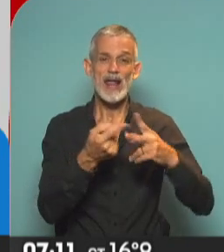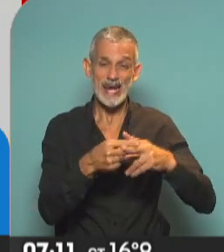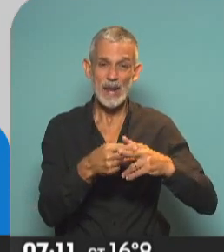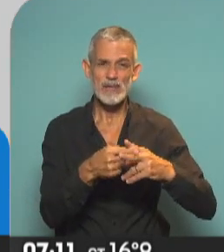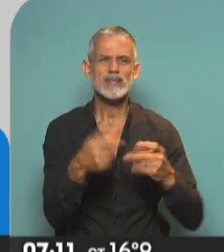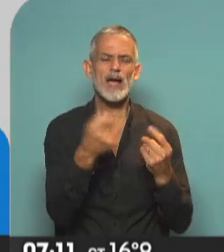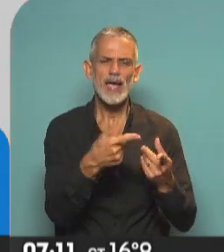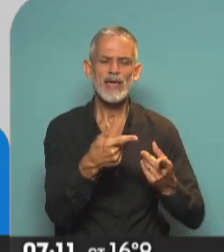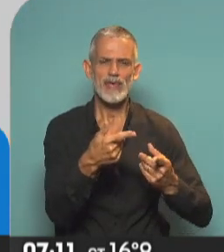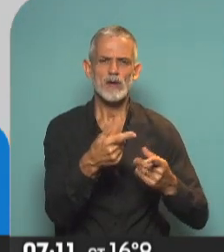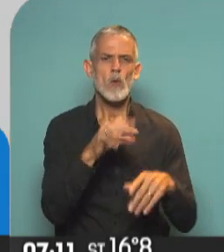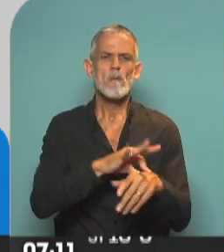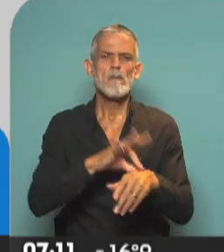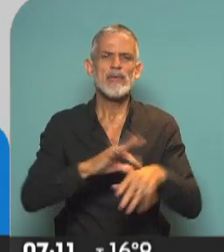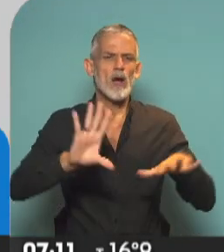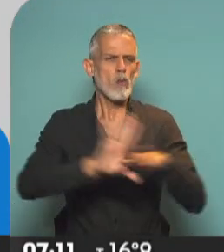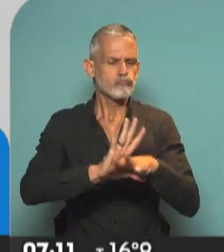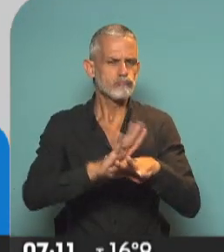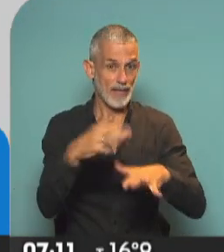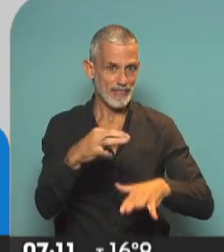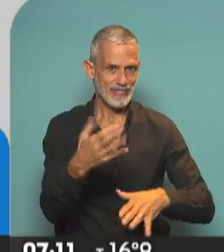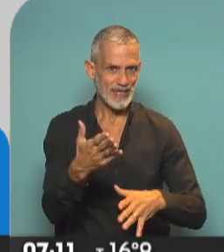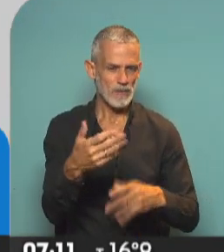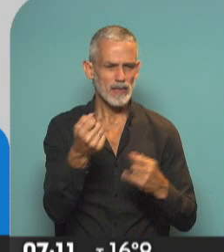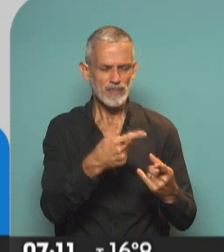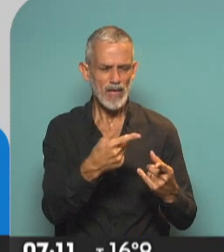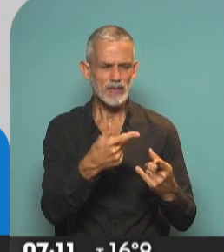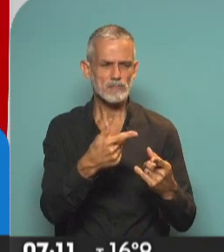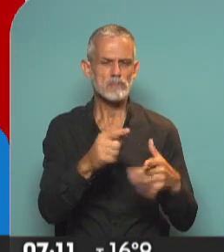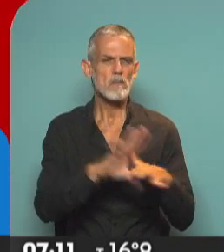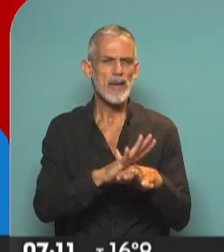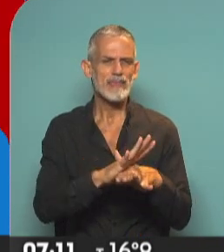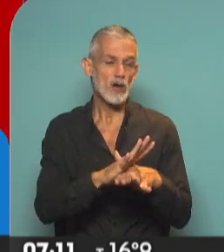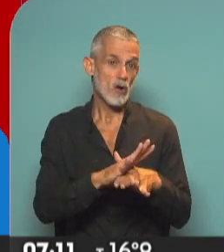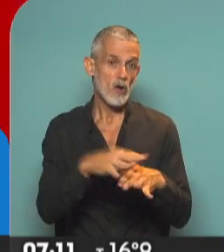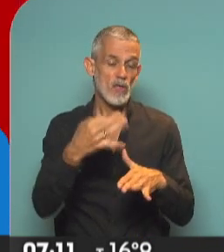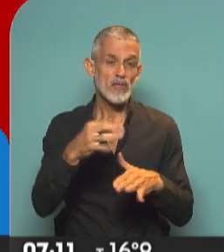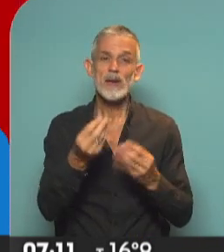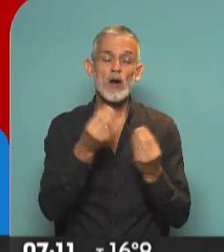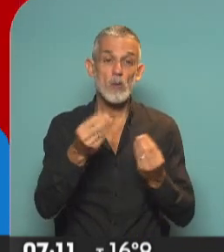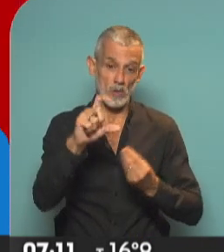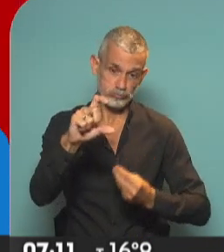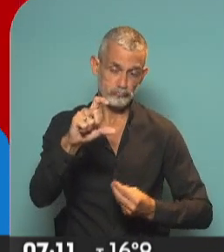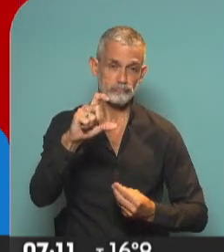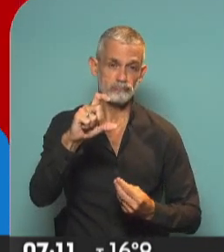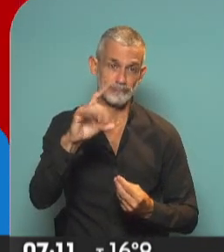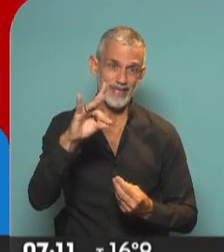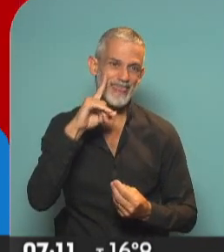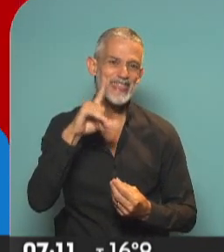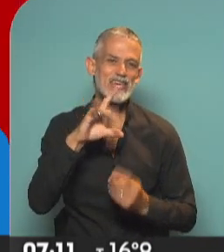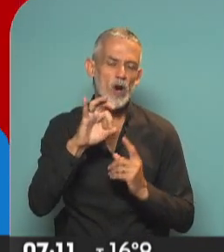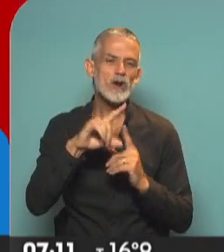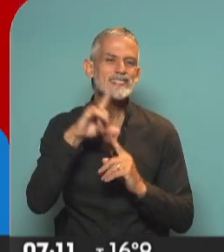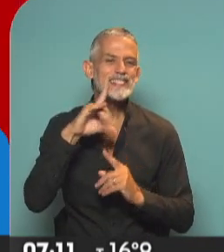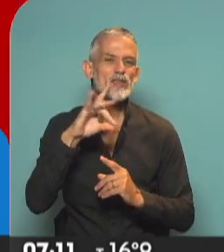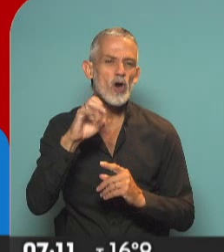una prestación médica eficaz. Prestación médica eficaz que consideraba que se daba con el suministro de dióxido de cloro. Es decir, aún